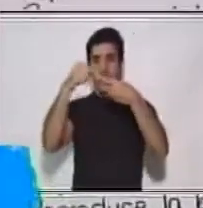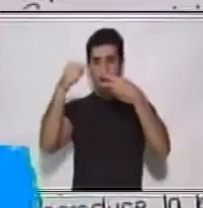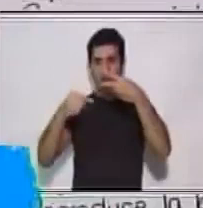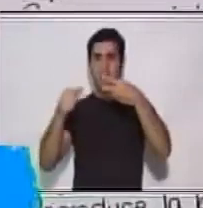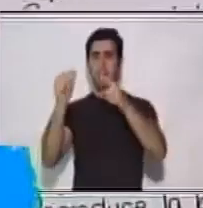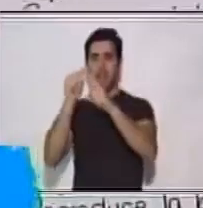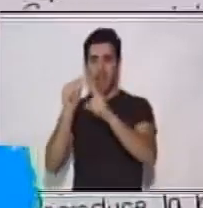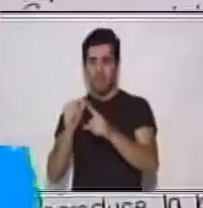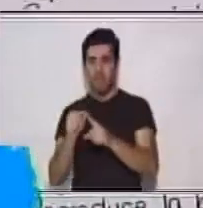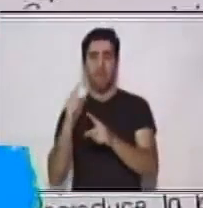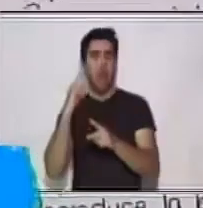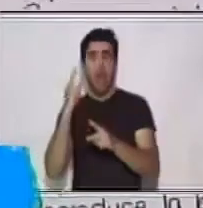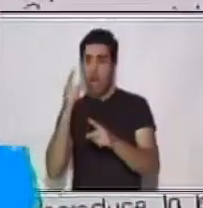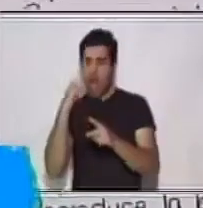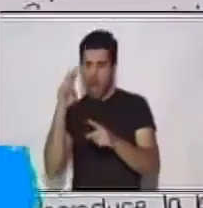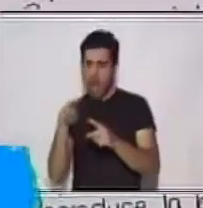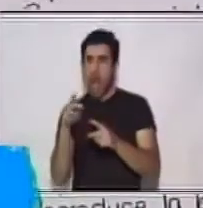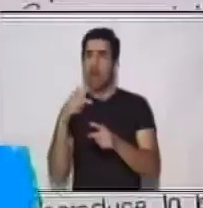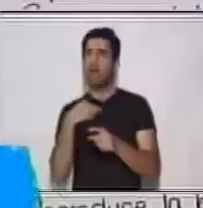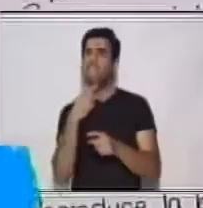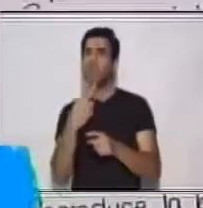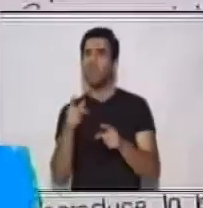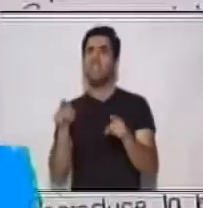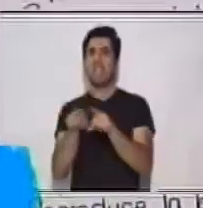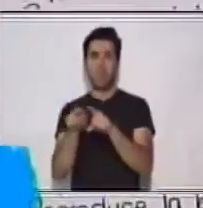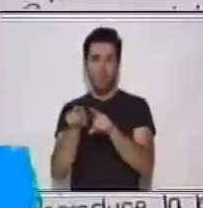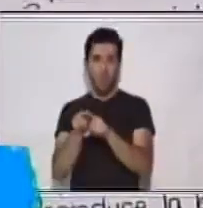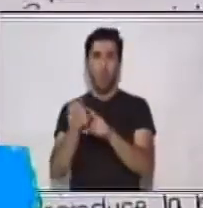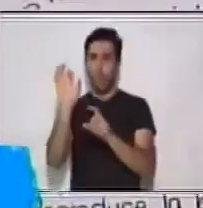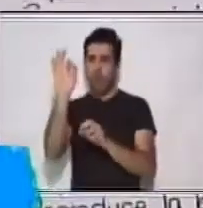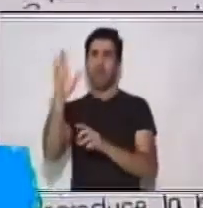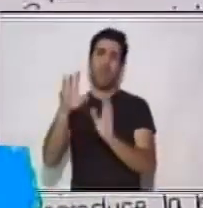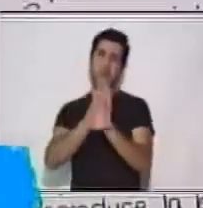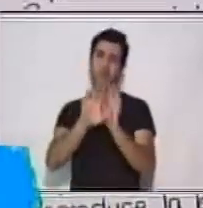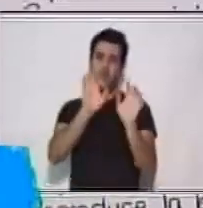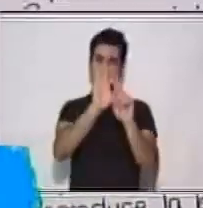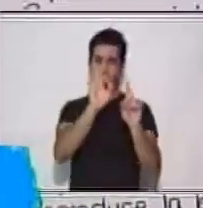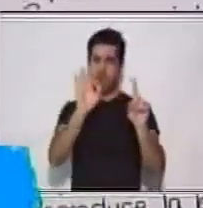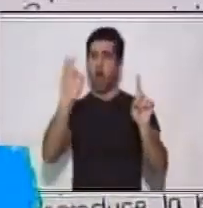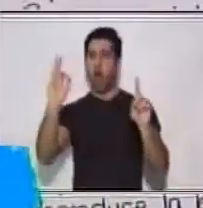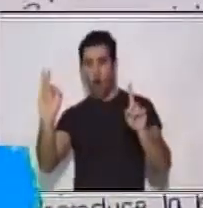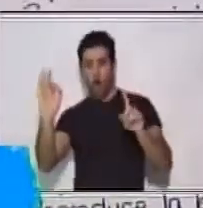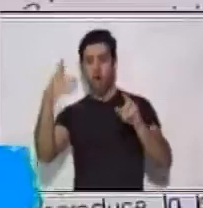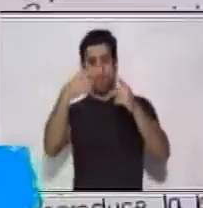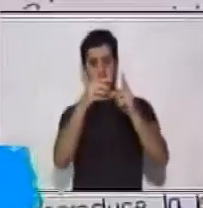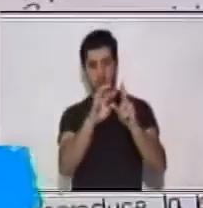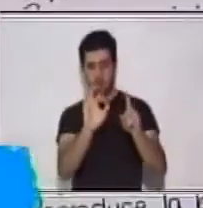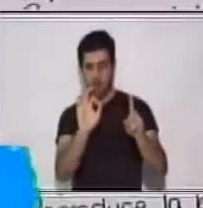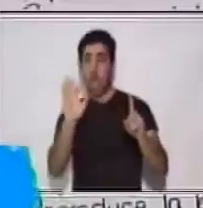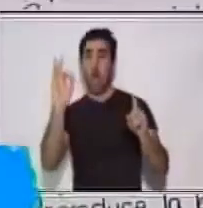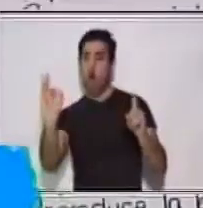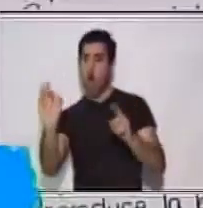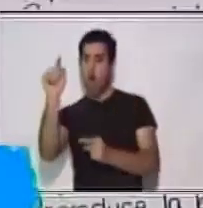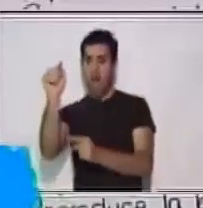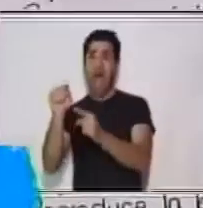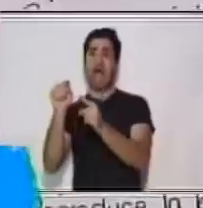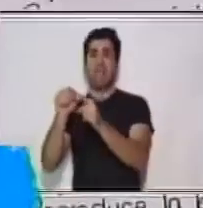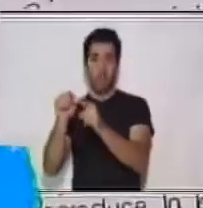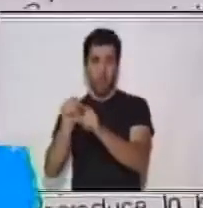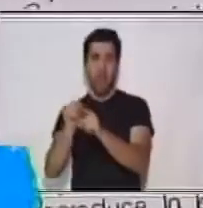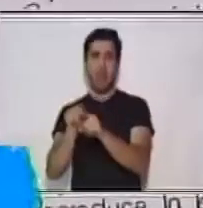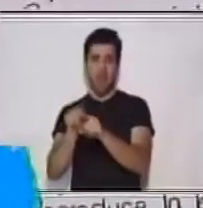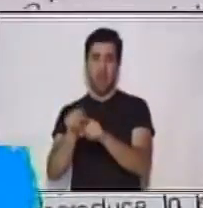de la última sílaba acentuada o de la última vocal acentuada. Cuando nosotros